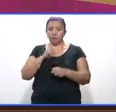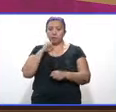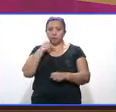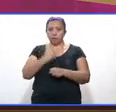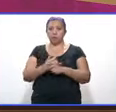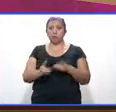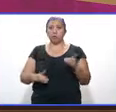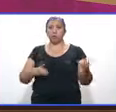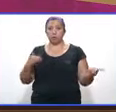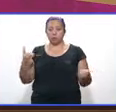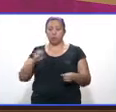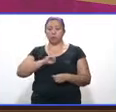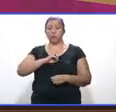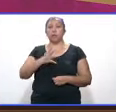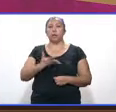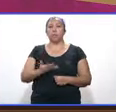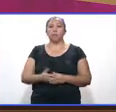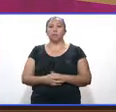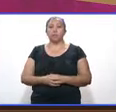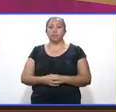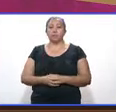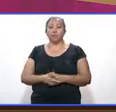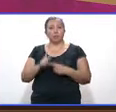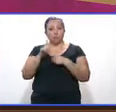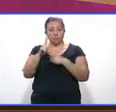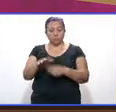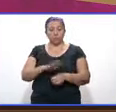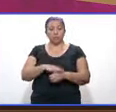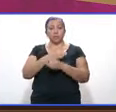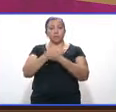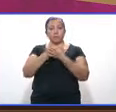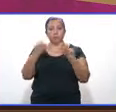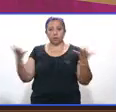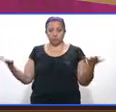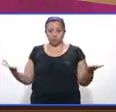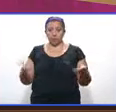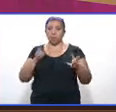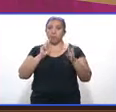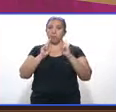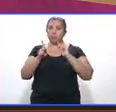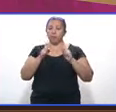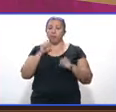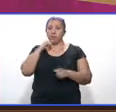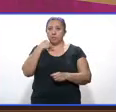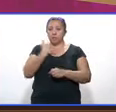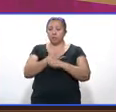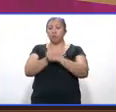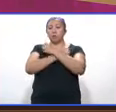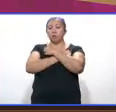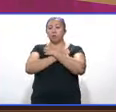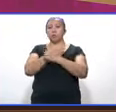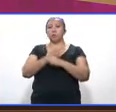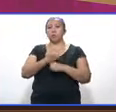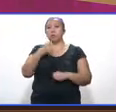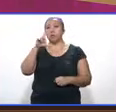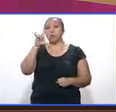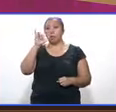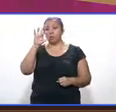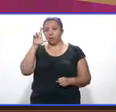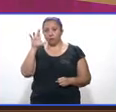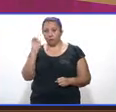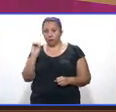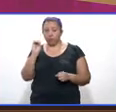de Desarrollo Sustentable. Continuamos con más información y le platico que el secretario de Educación del Estado, Liborio Vidal